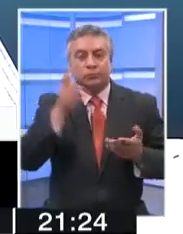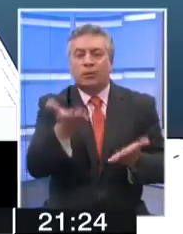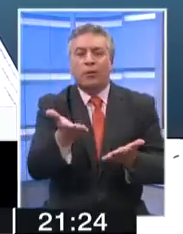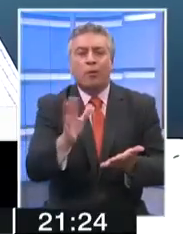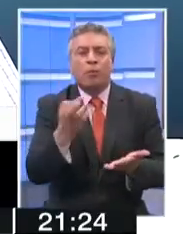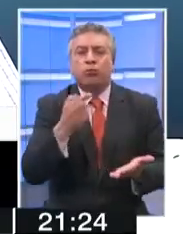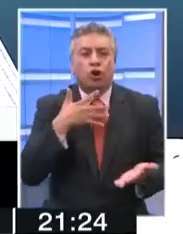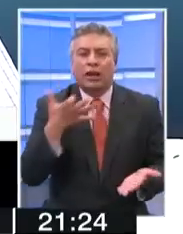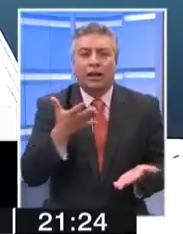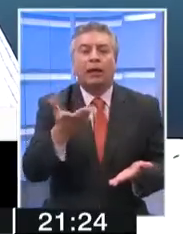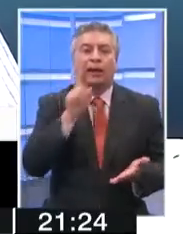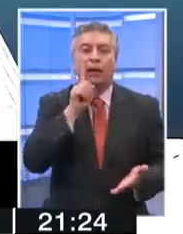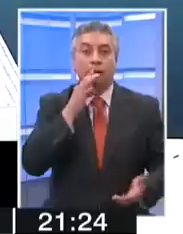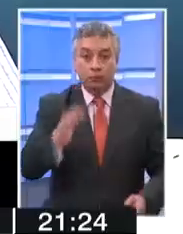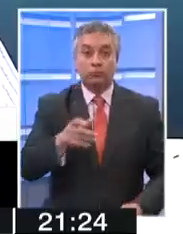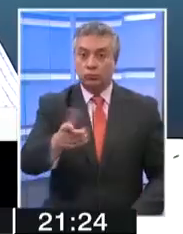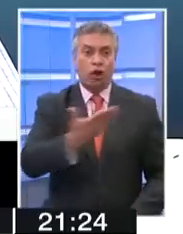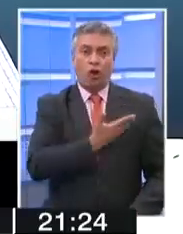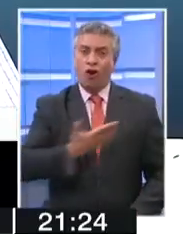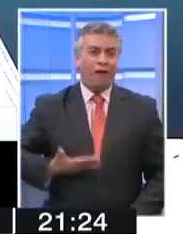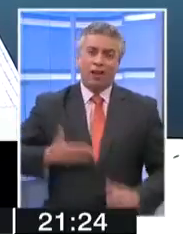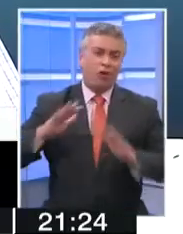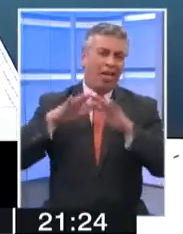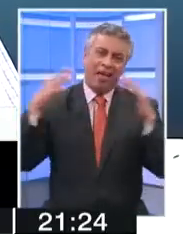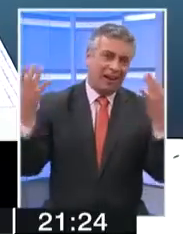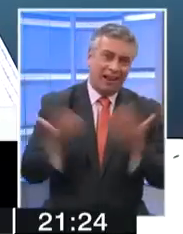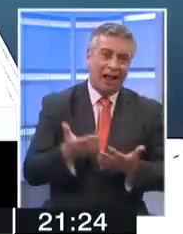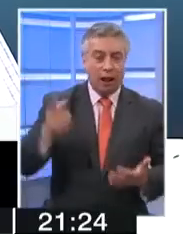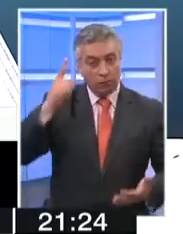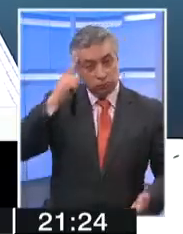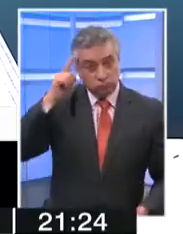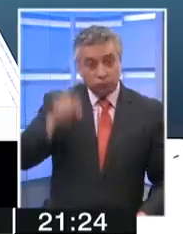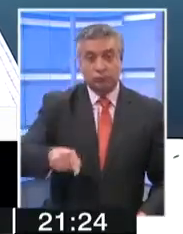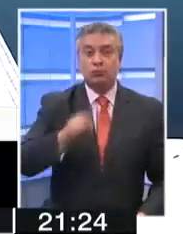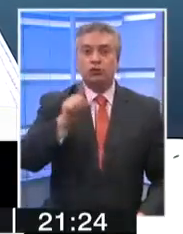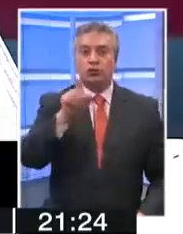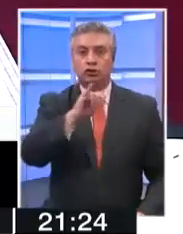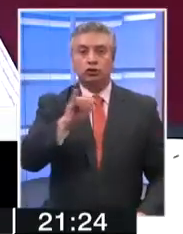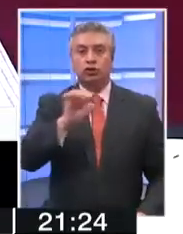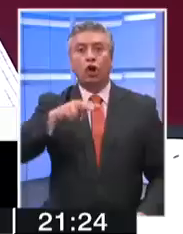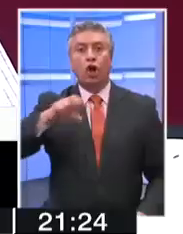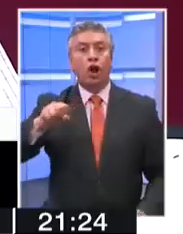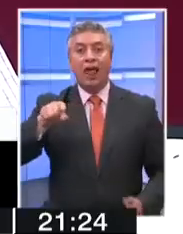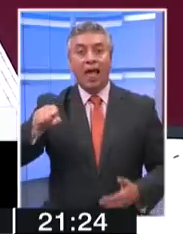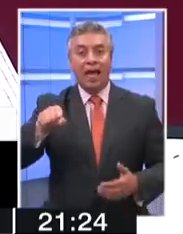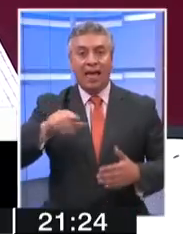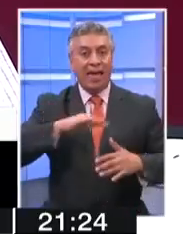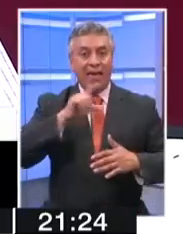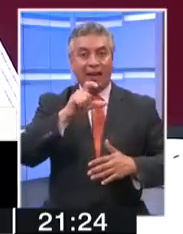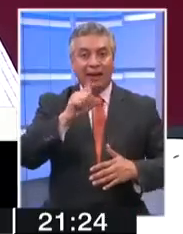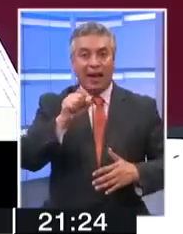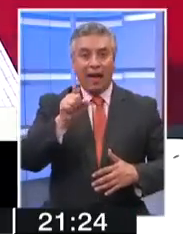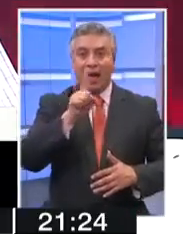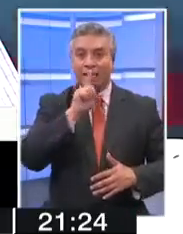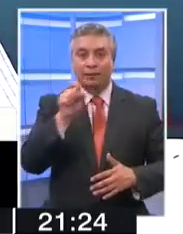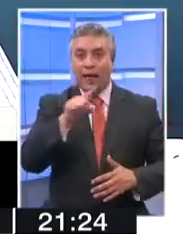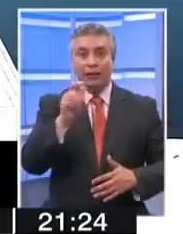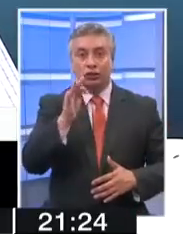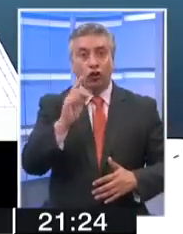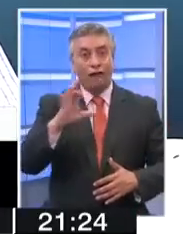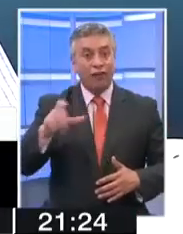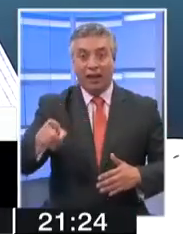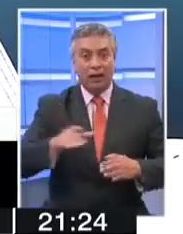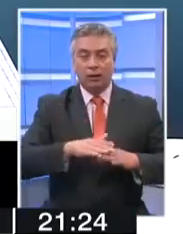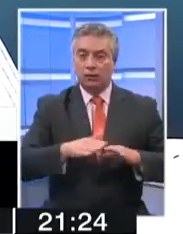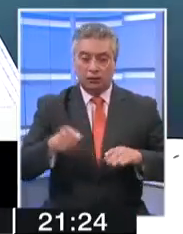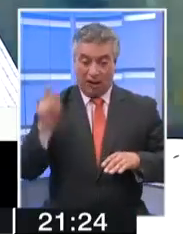refiere en particular? Al gobierno en general, o sea, la decisión de decretar zona de catástrofe ayer es tardía. Esa resolución, ese decreto no sirve de